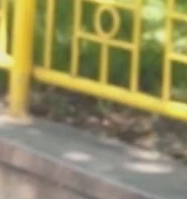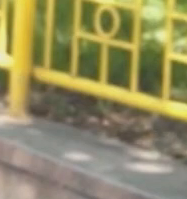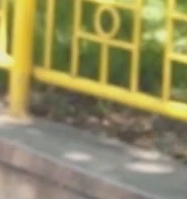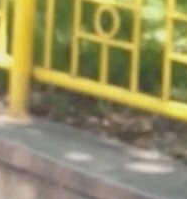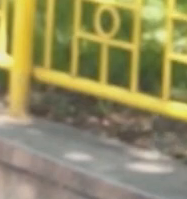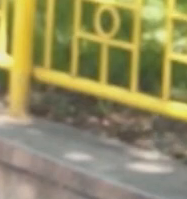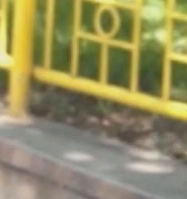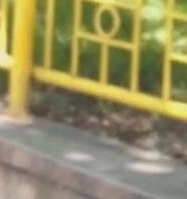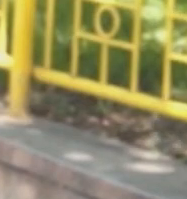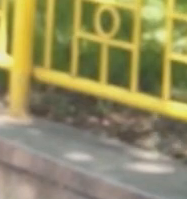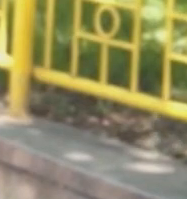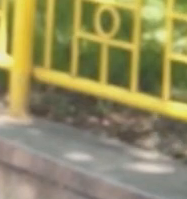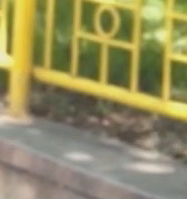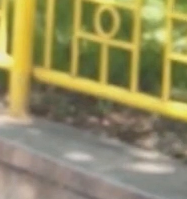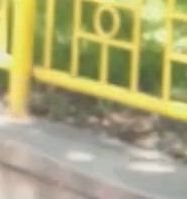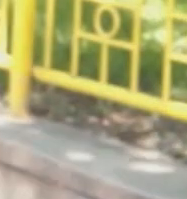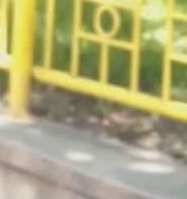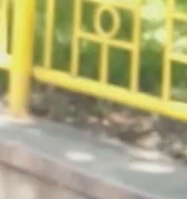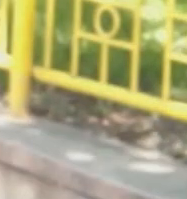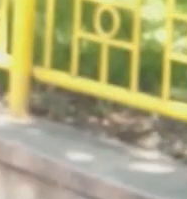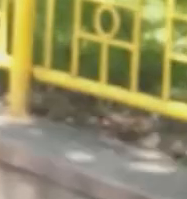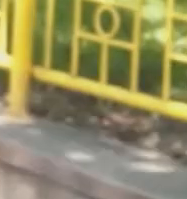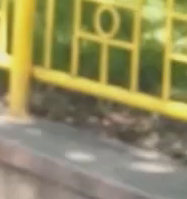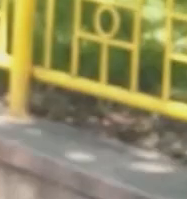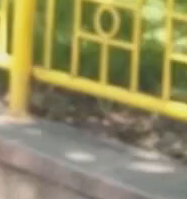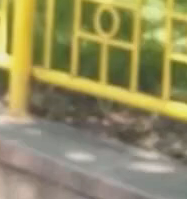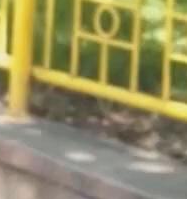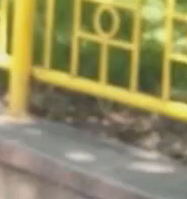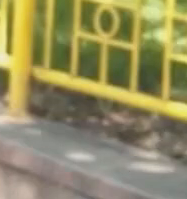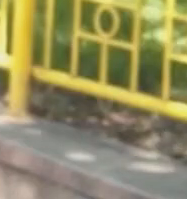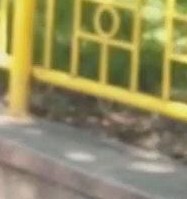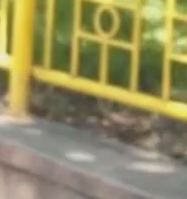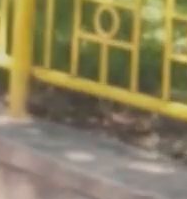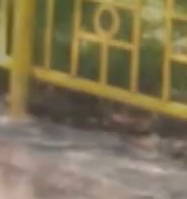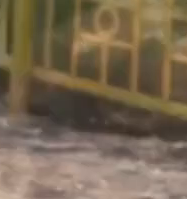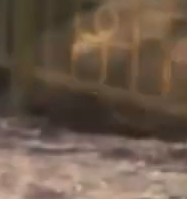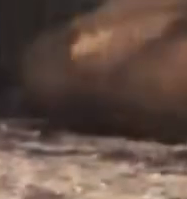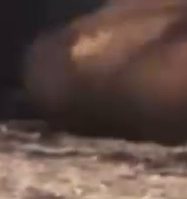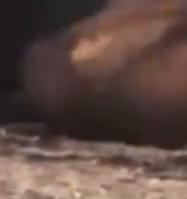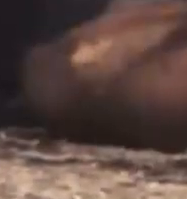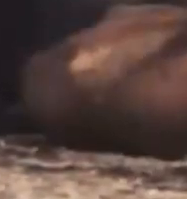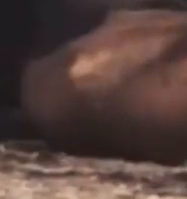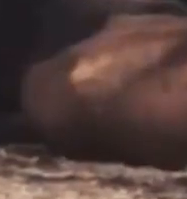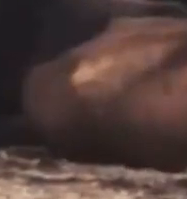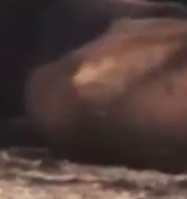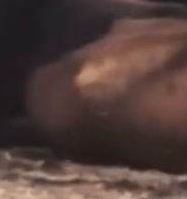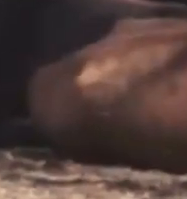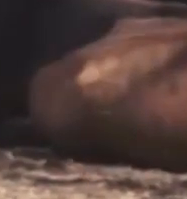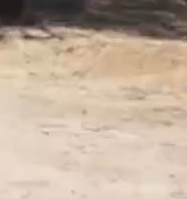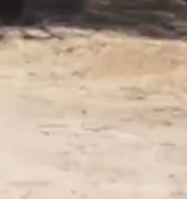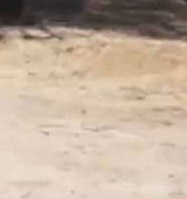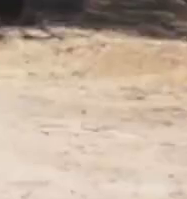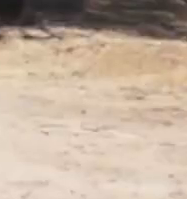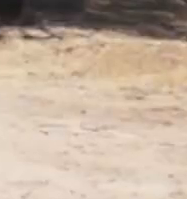tengo entendido, nos estarían entregando el título de ciudad, ¿verdad? Que nos lo merecemos, ¿verdad? El edil señaló que los dos